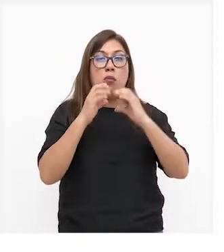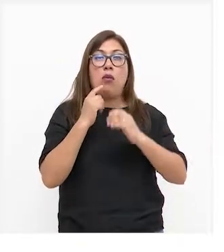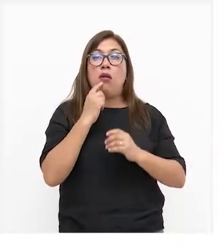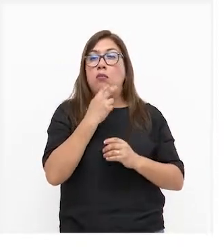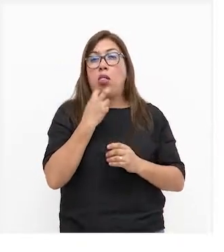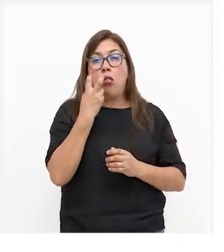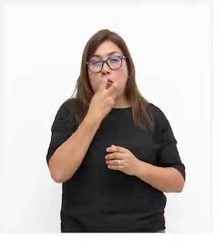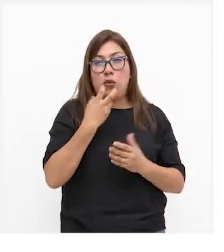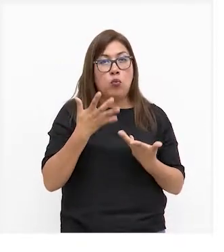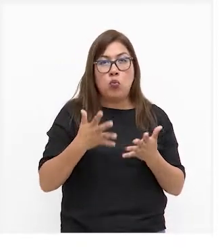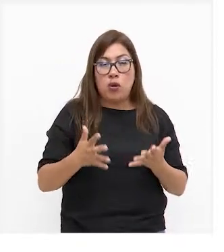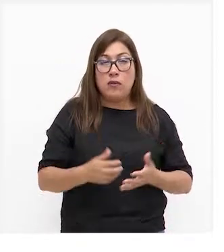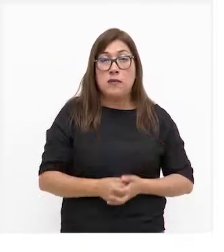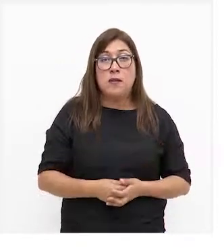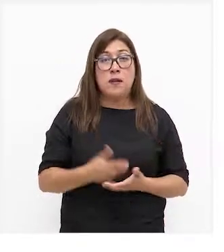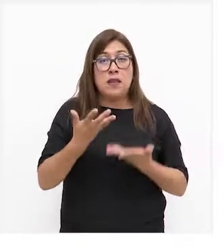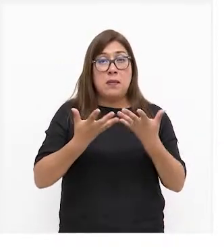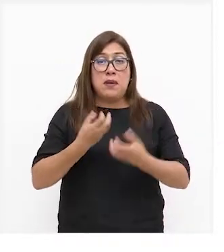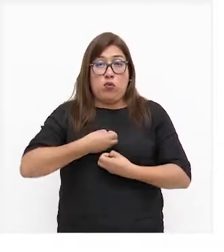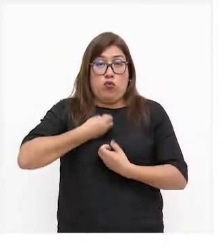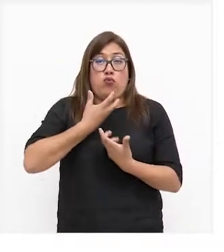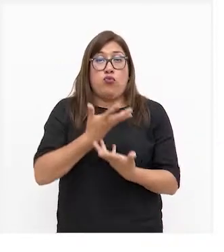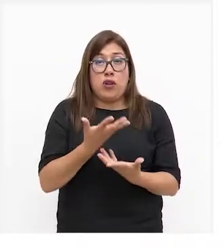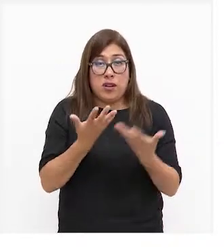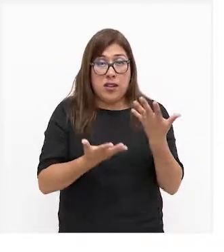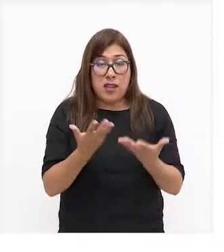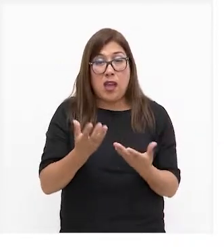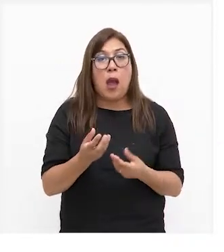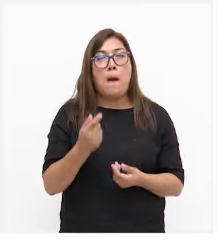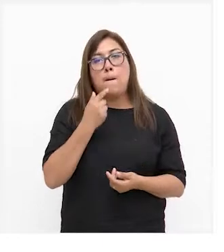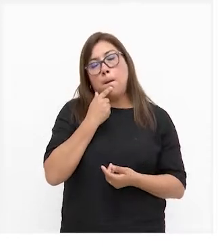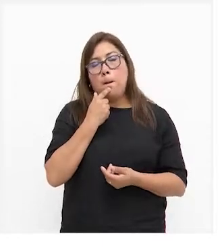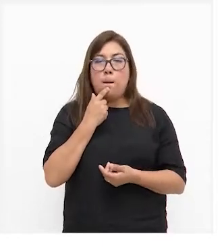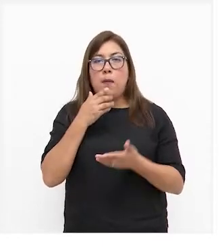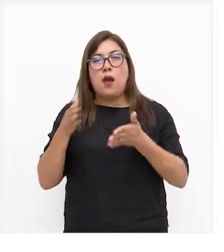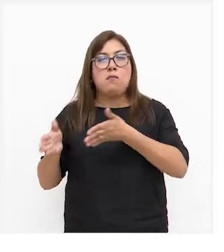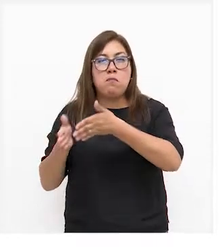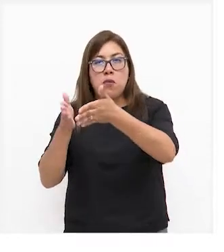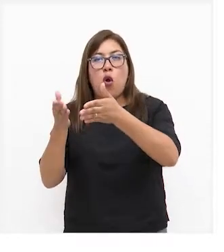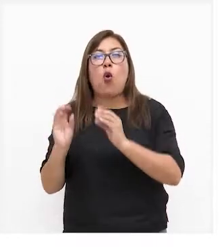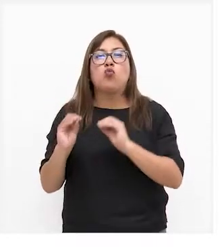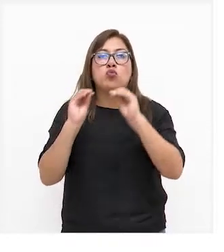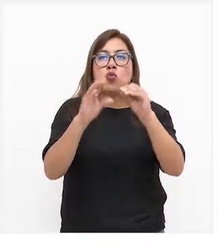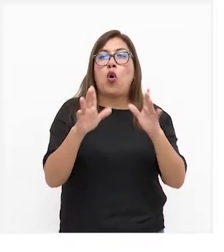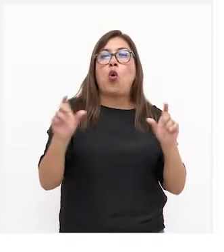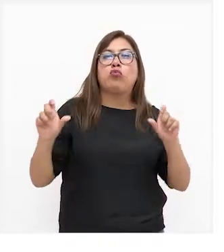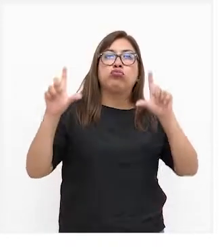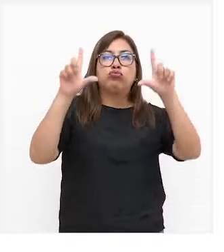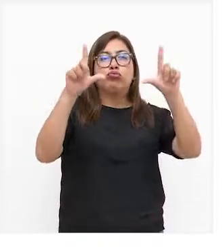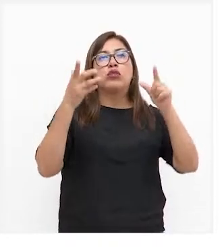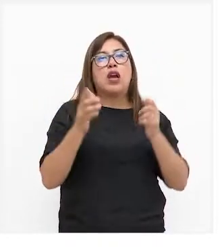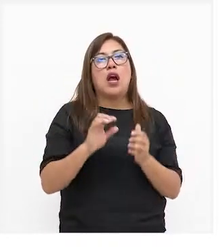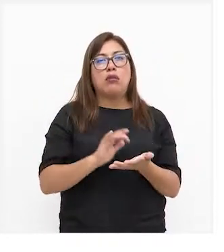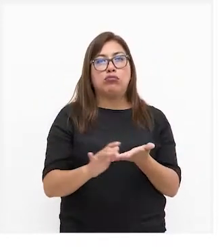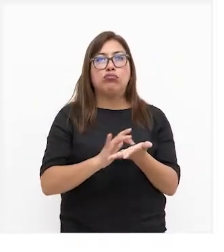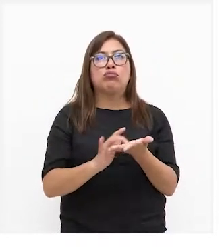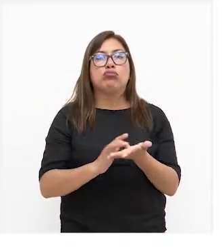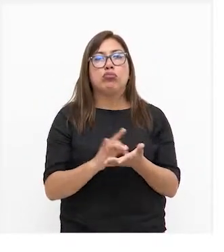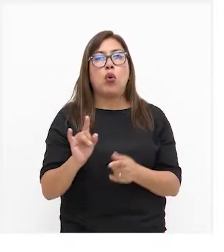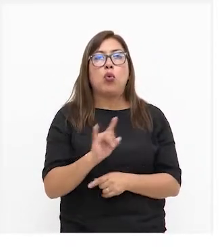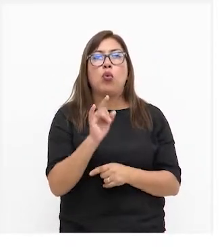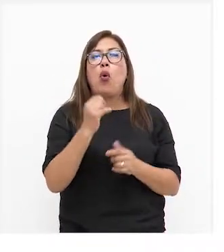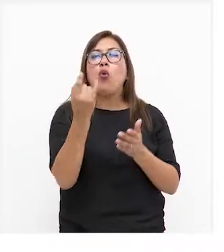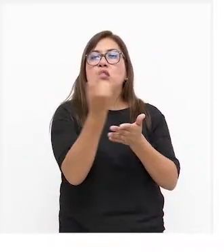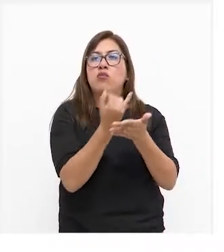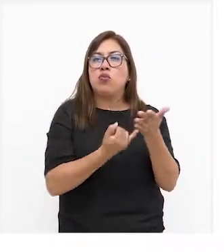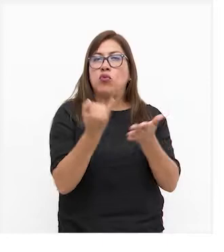comunicación no verbal, quien podría expresar su voluntad a través de algún otro canal como un dispositivo electrónico o el